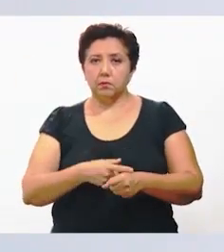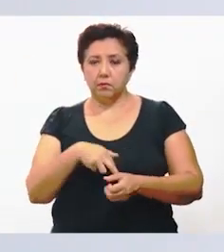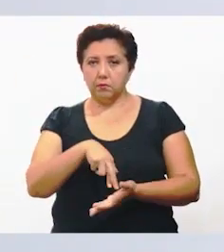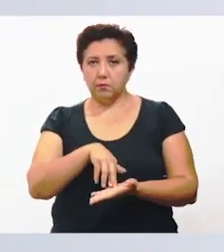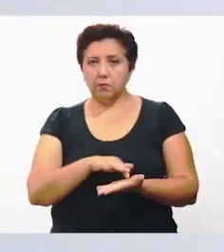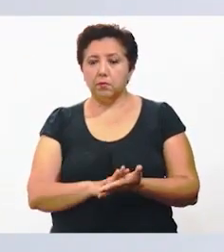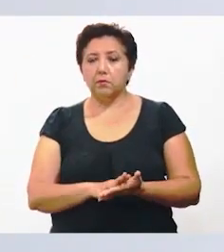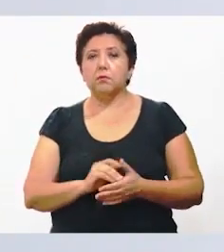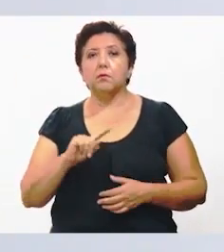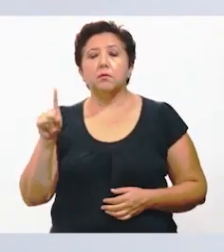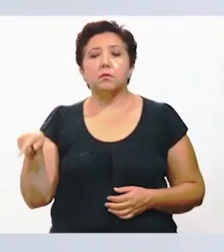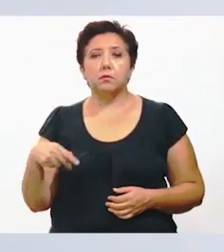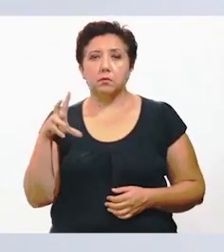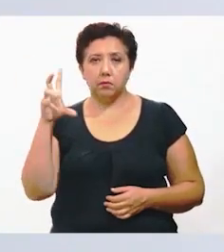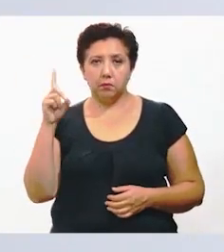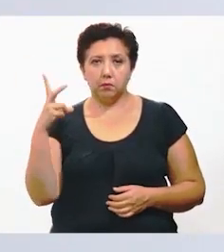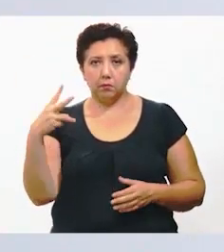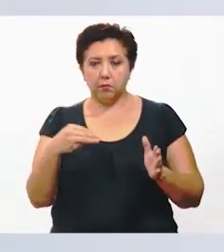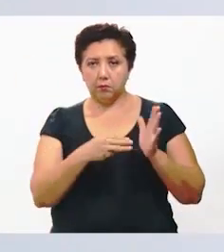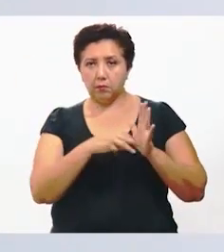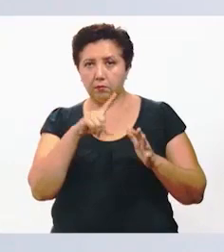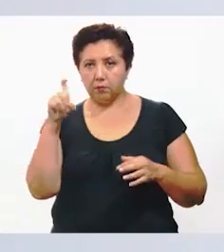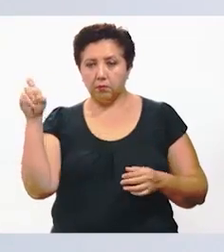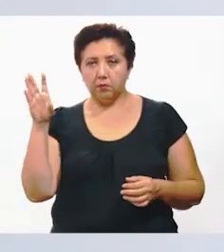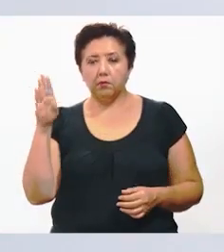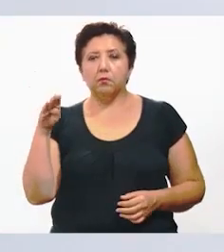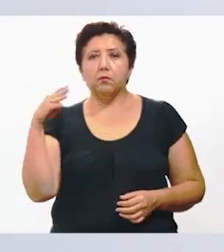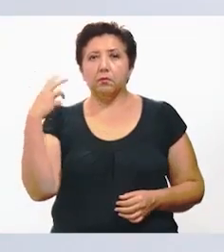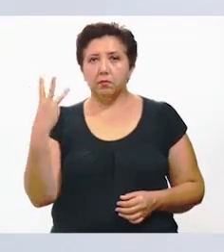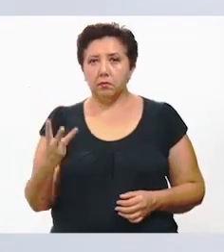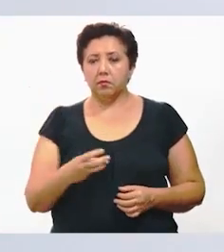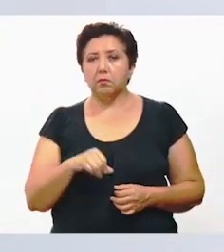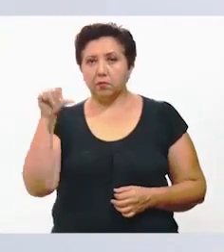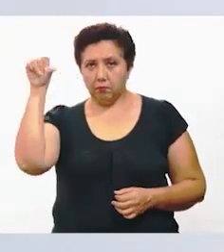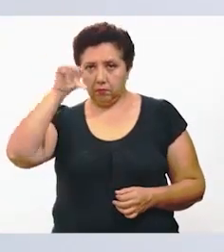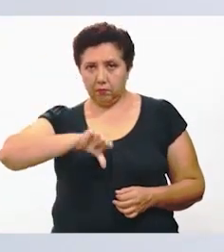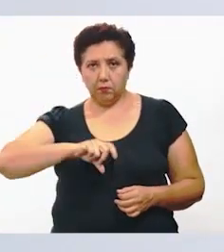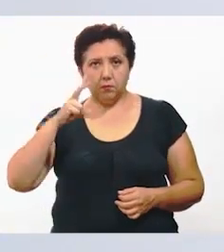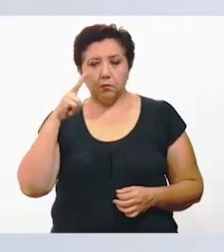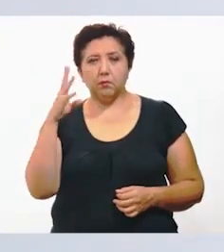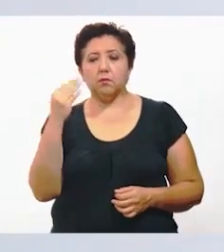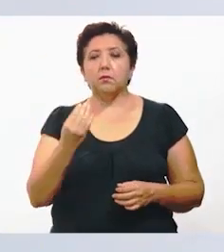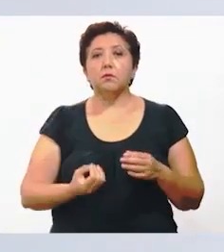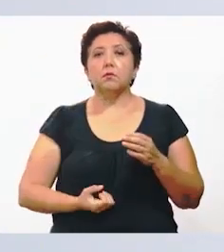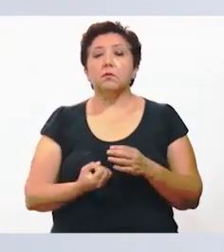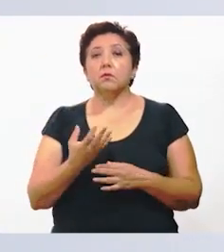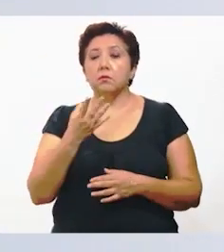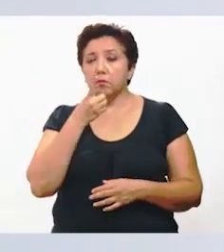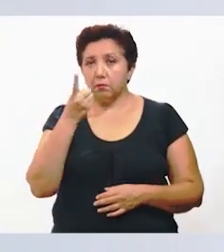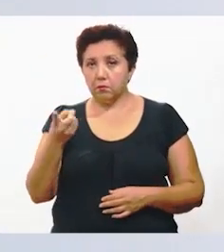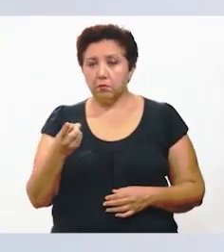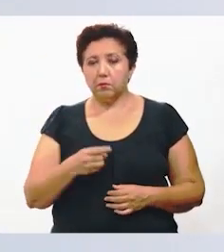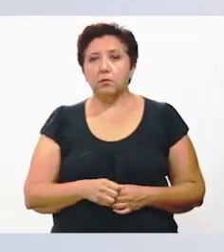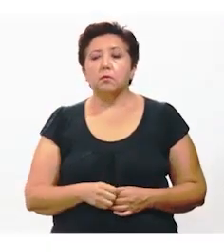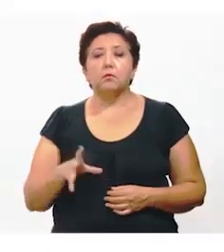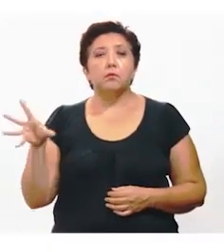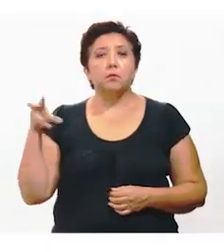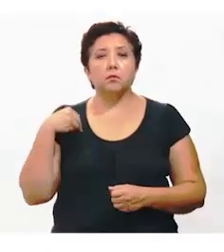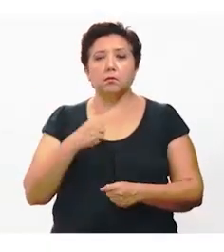contagios registrados, que es 32.193. Hoy se detectaron 95 nuevos contagios de